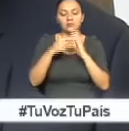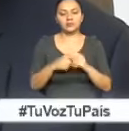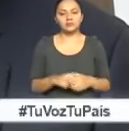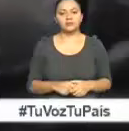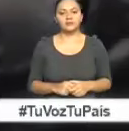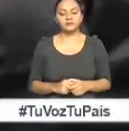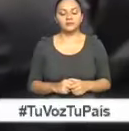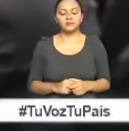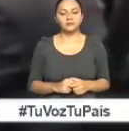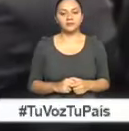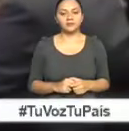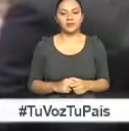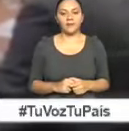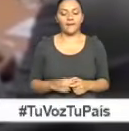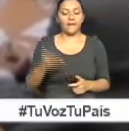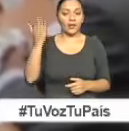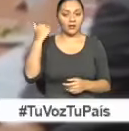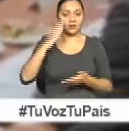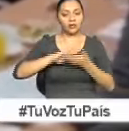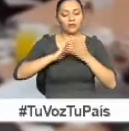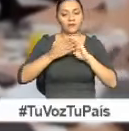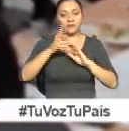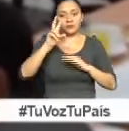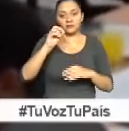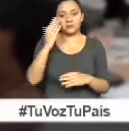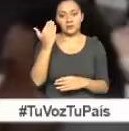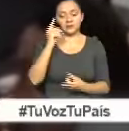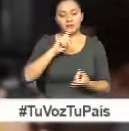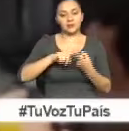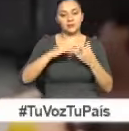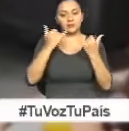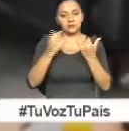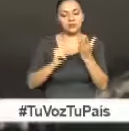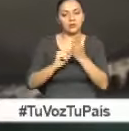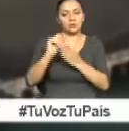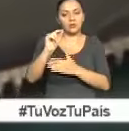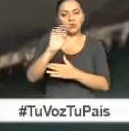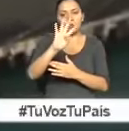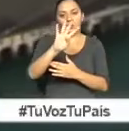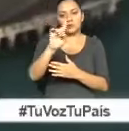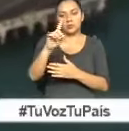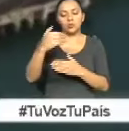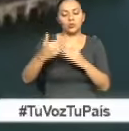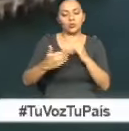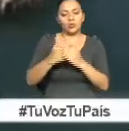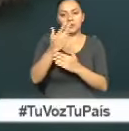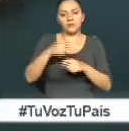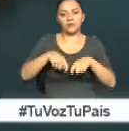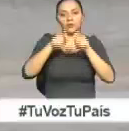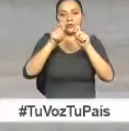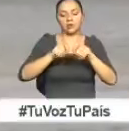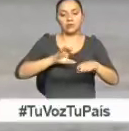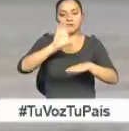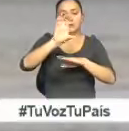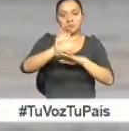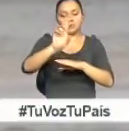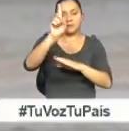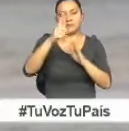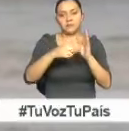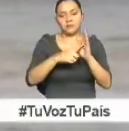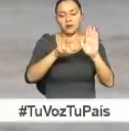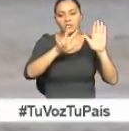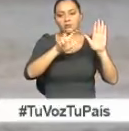contratos de inversión. Desde noviembre de 2015 hasta la fecha se han aprobado 41 nuevos contratos de inversión por